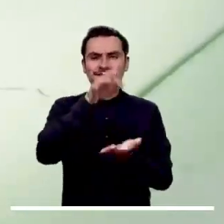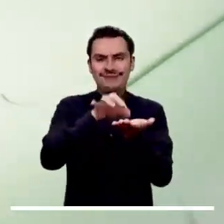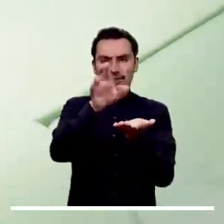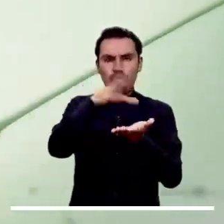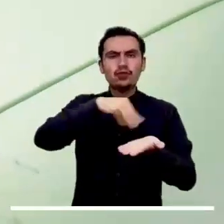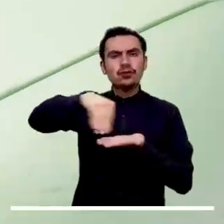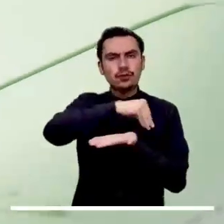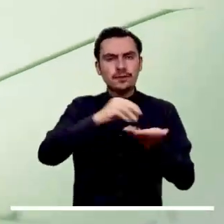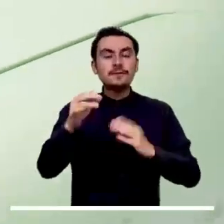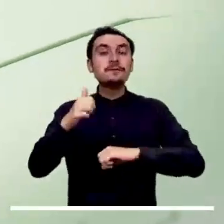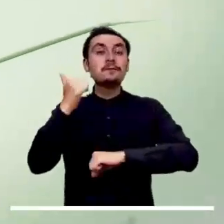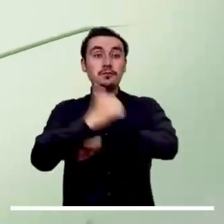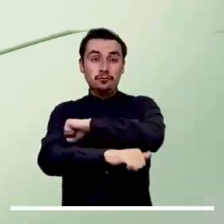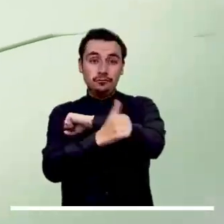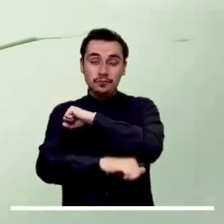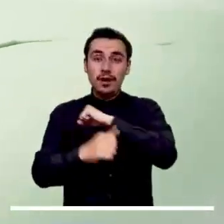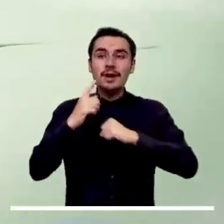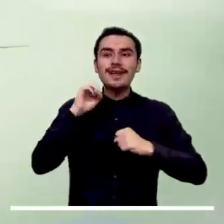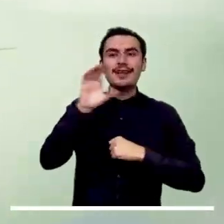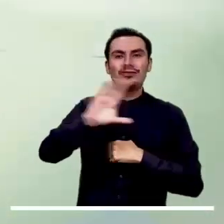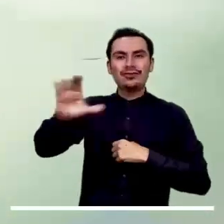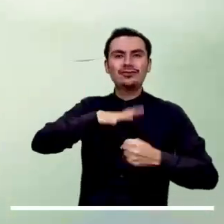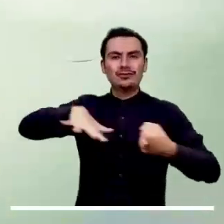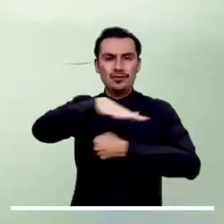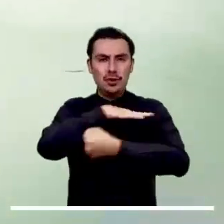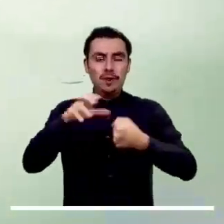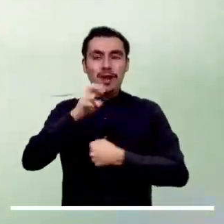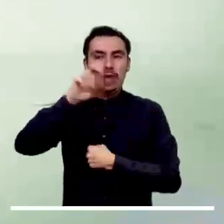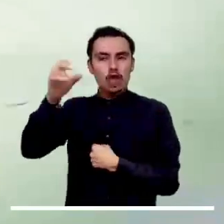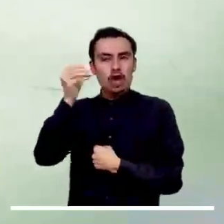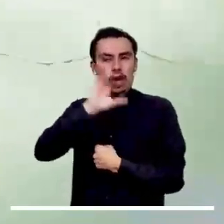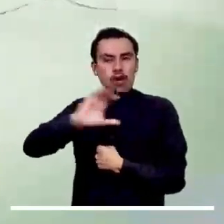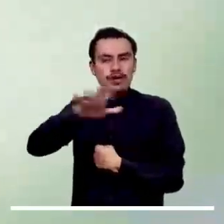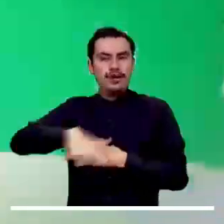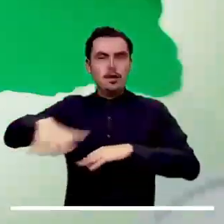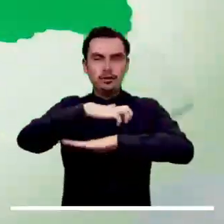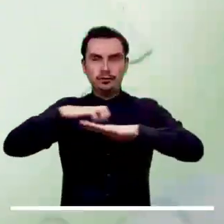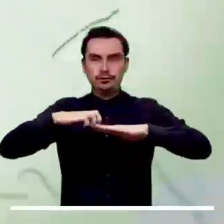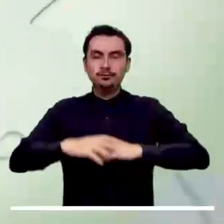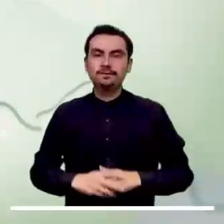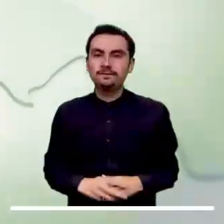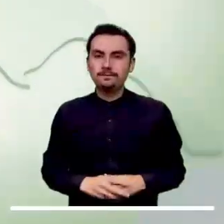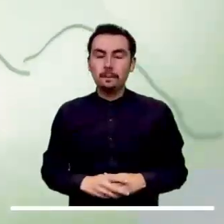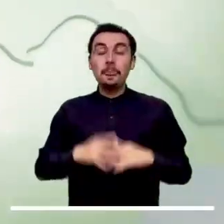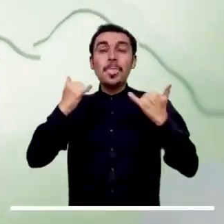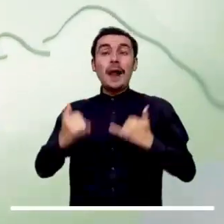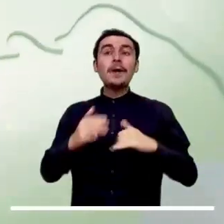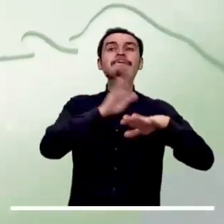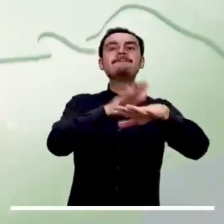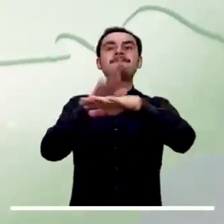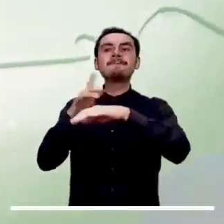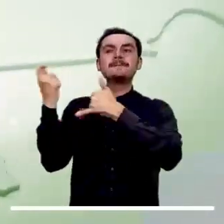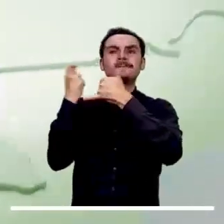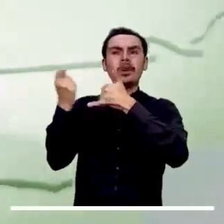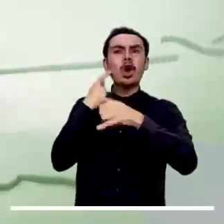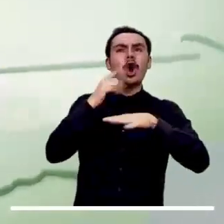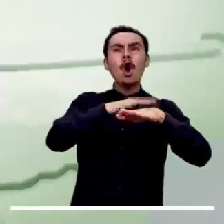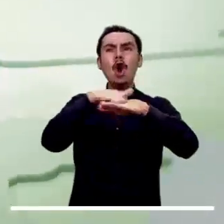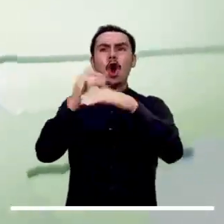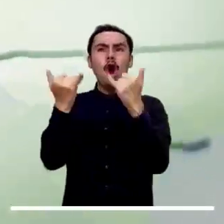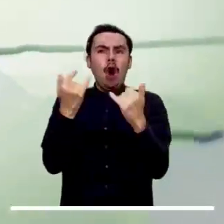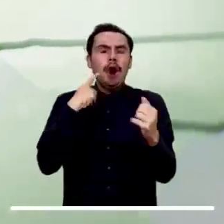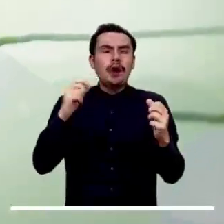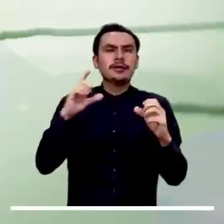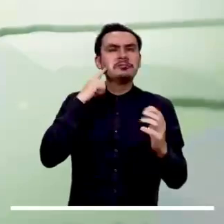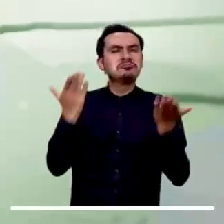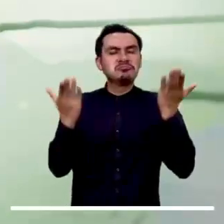Boyacá, norte de Tolima, Huila y Eje Cafetero. Visitemos ahora los llanos orientales, donde se proyecta una